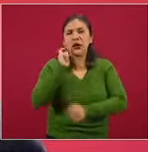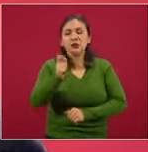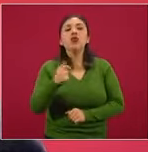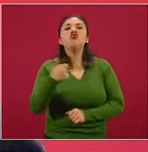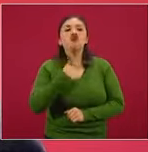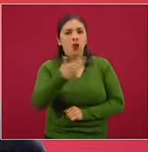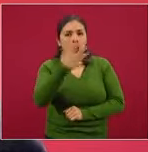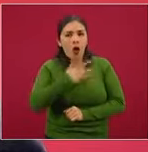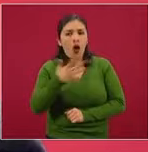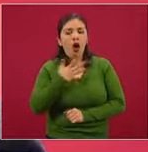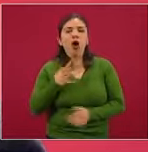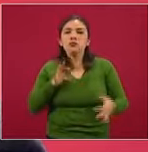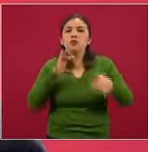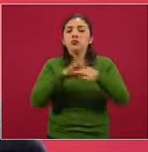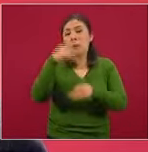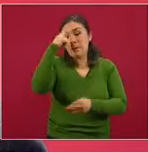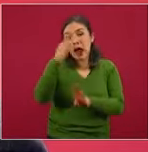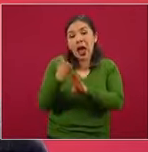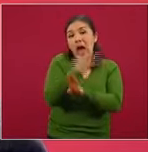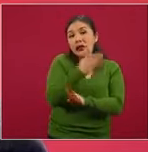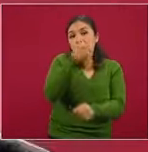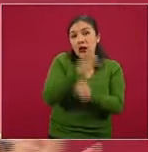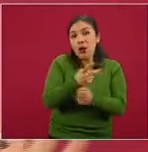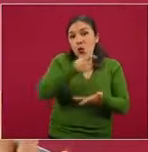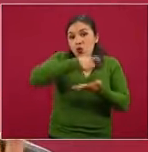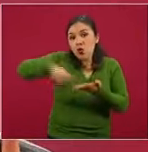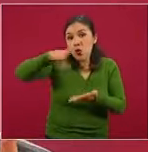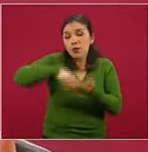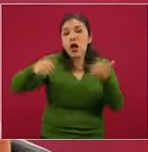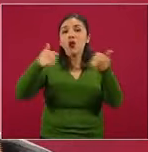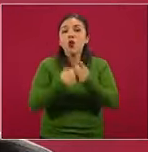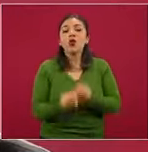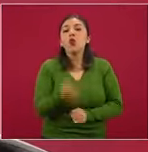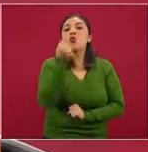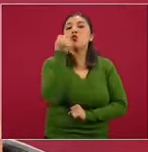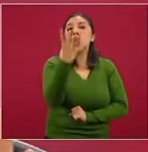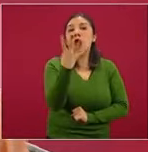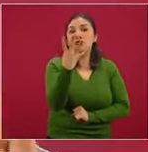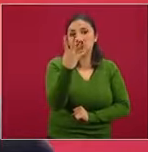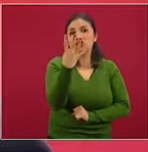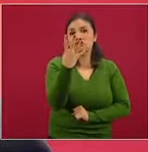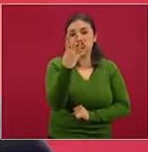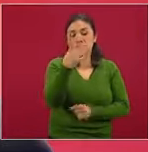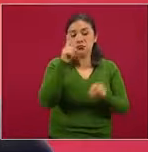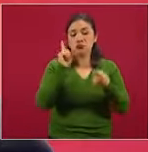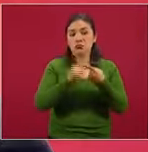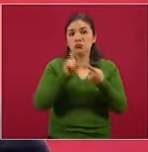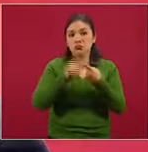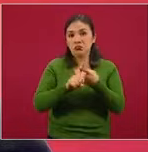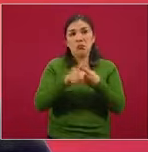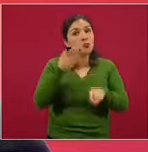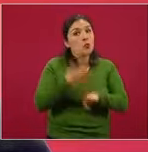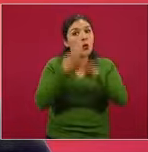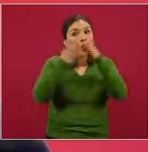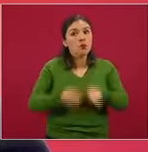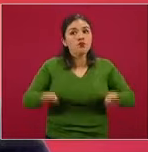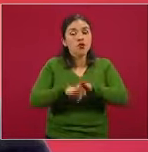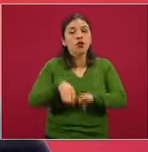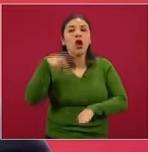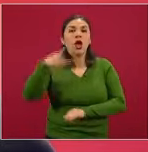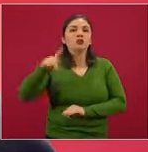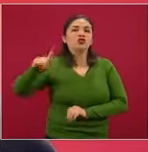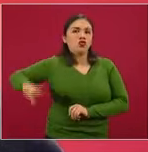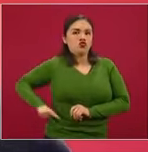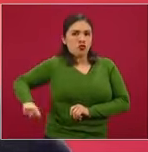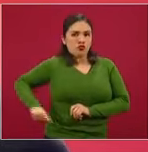a tener compromisos de precompra con 4 entidades. La primera y muy importante es una entidad